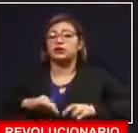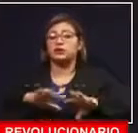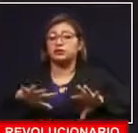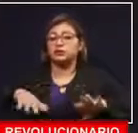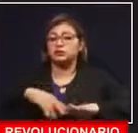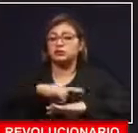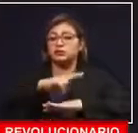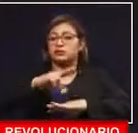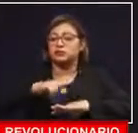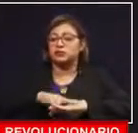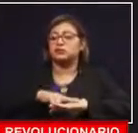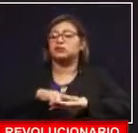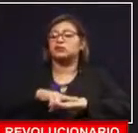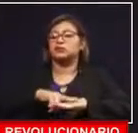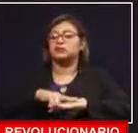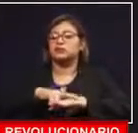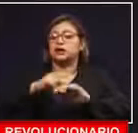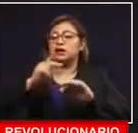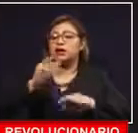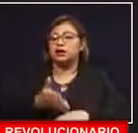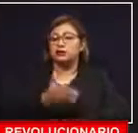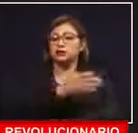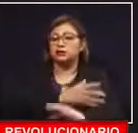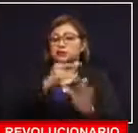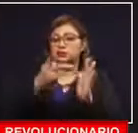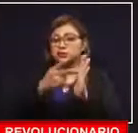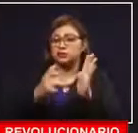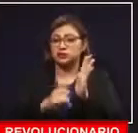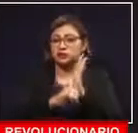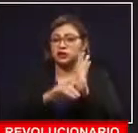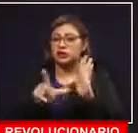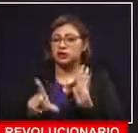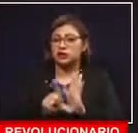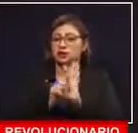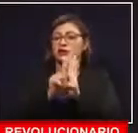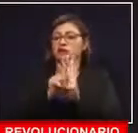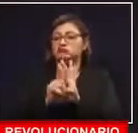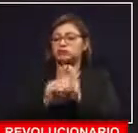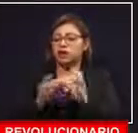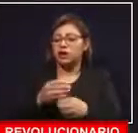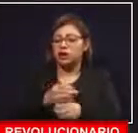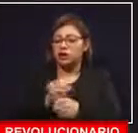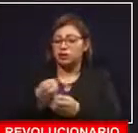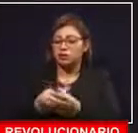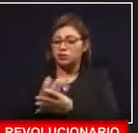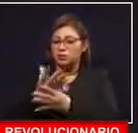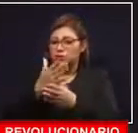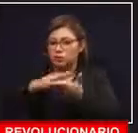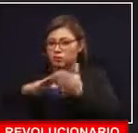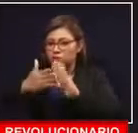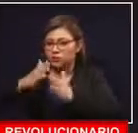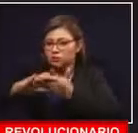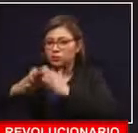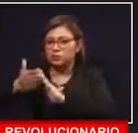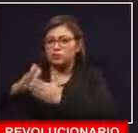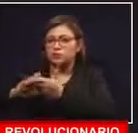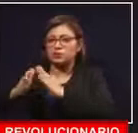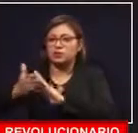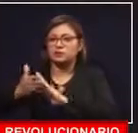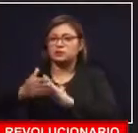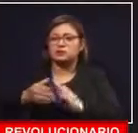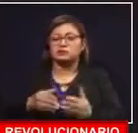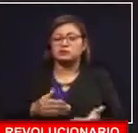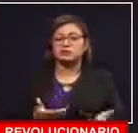que crea nuevos corregimientos de Caigordo y Cartí, segregados del corregimiento de Narganá, y corregimiento